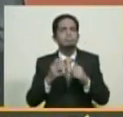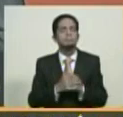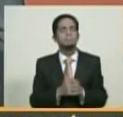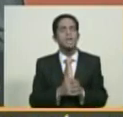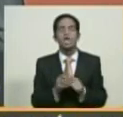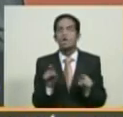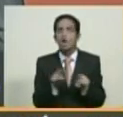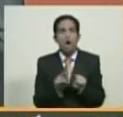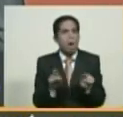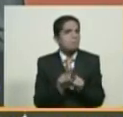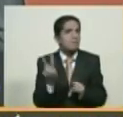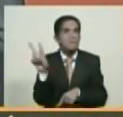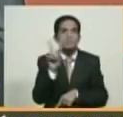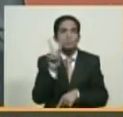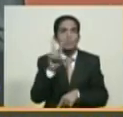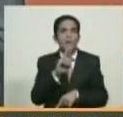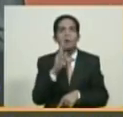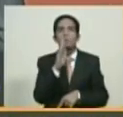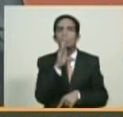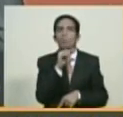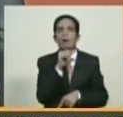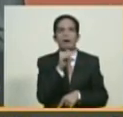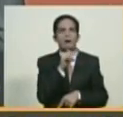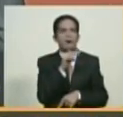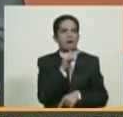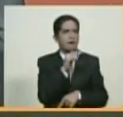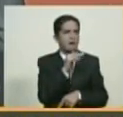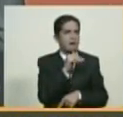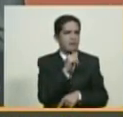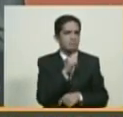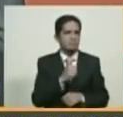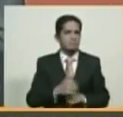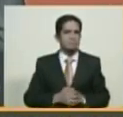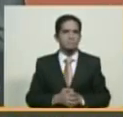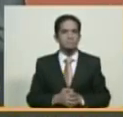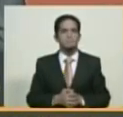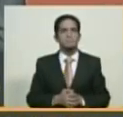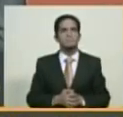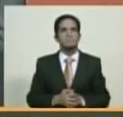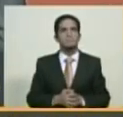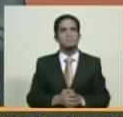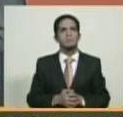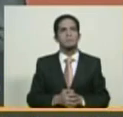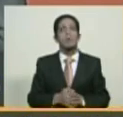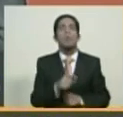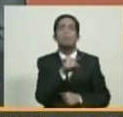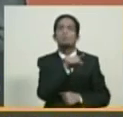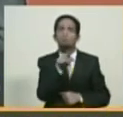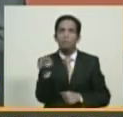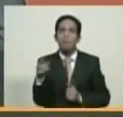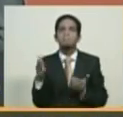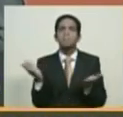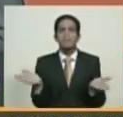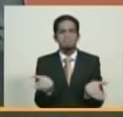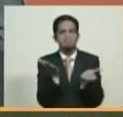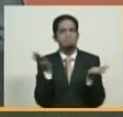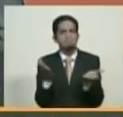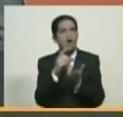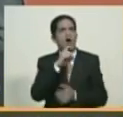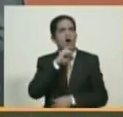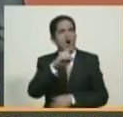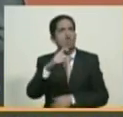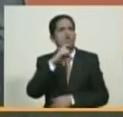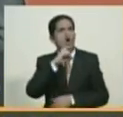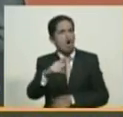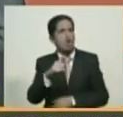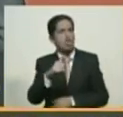existe. No existe. En cambio, ustedes alientan los delitos de odio y la